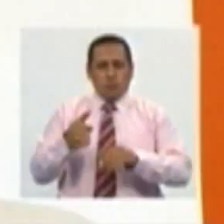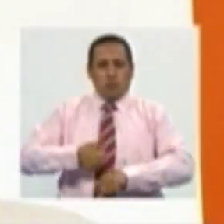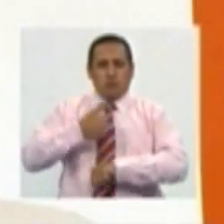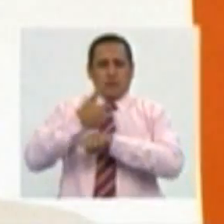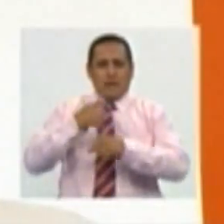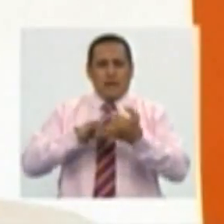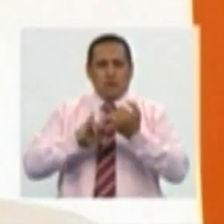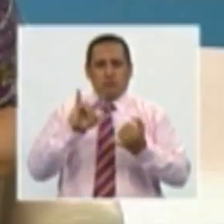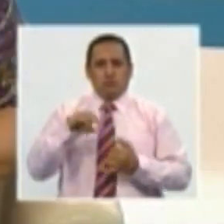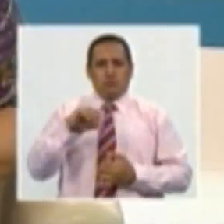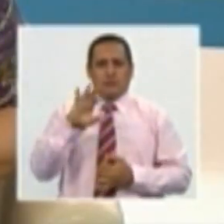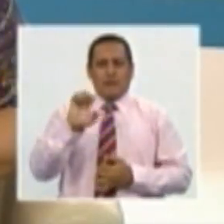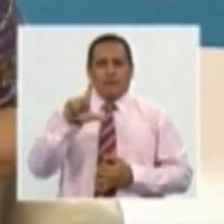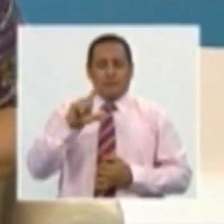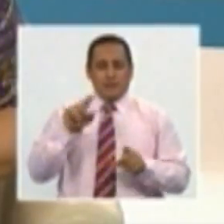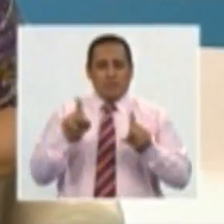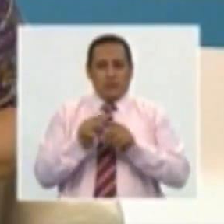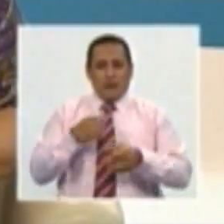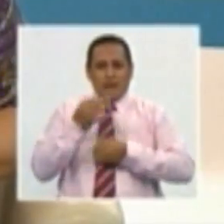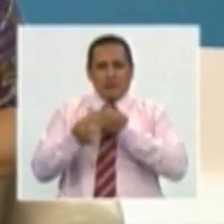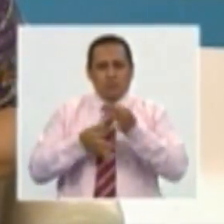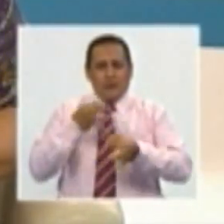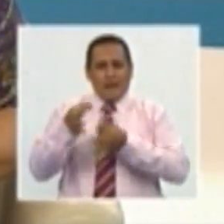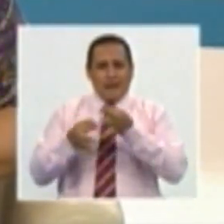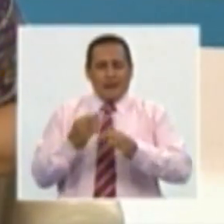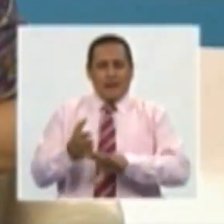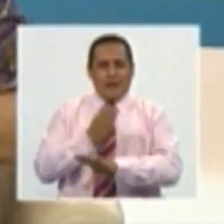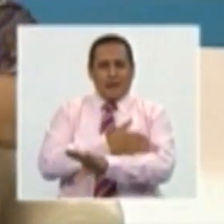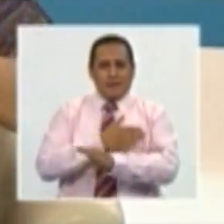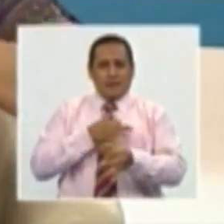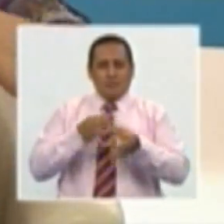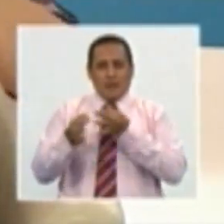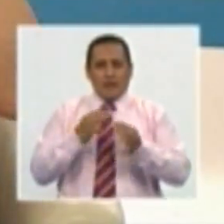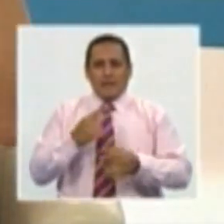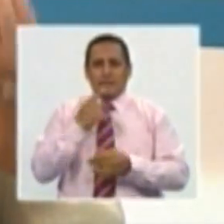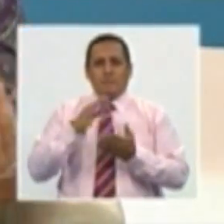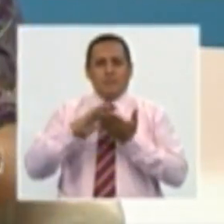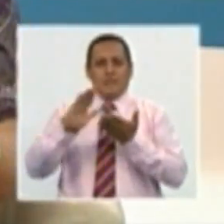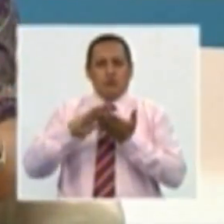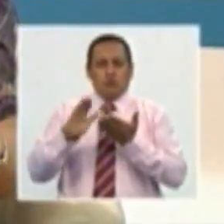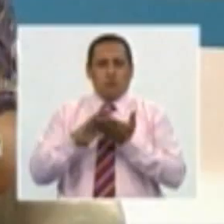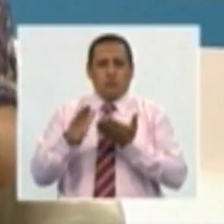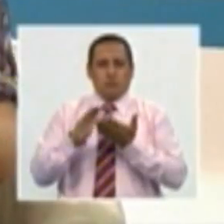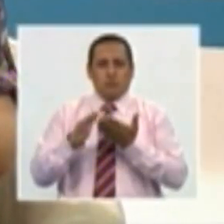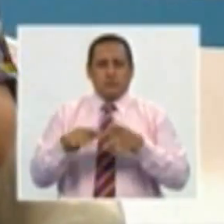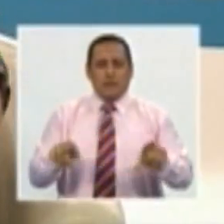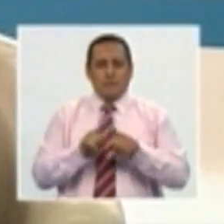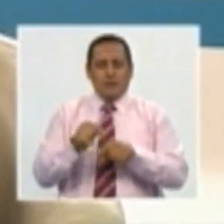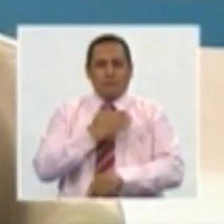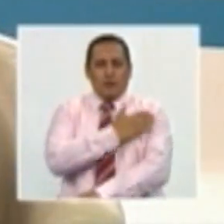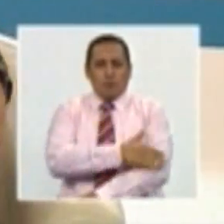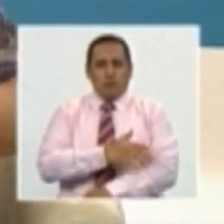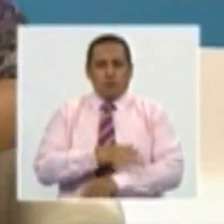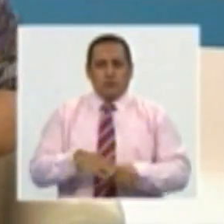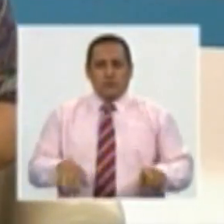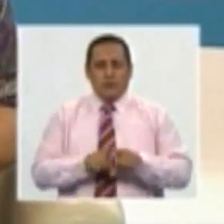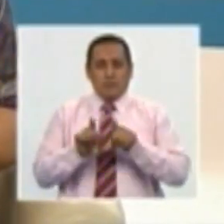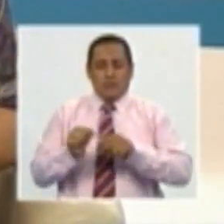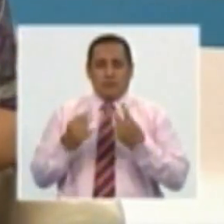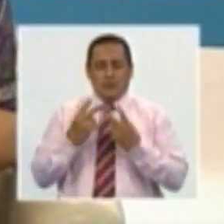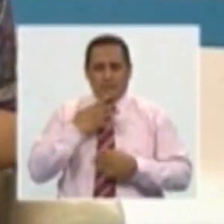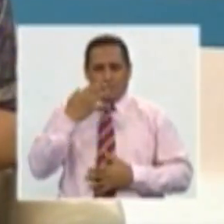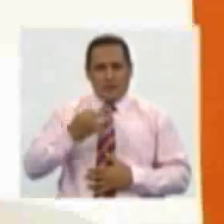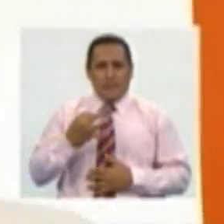Nacional. Y también entonces se puede reportar o dar aviso de que se está solicitando este beneficio y se lo incumple.